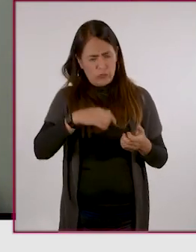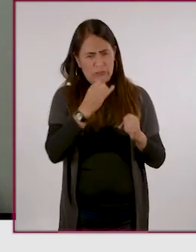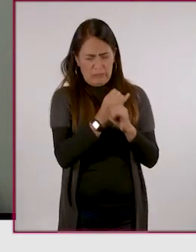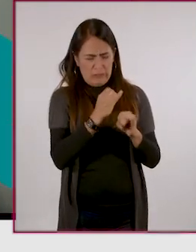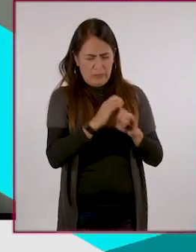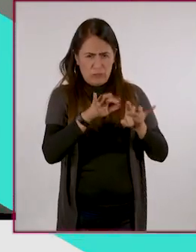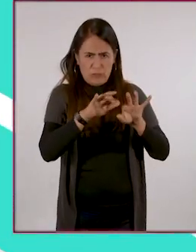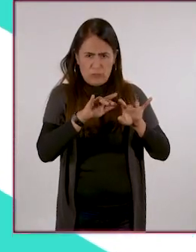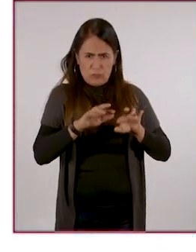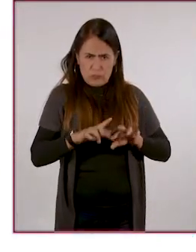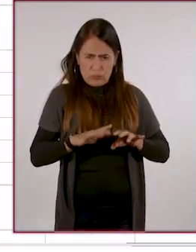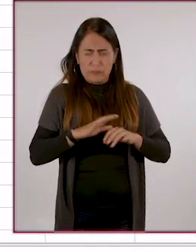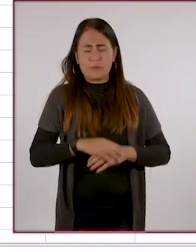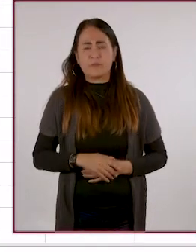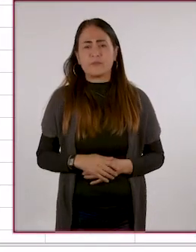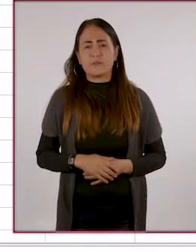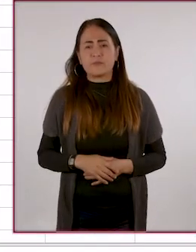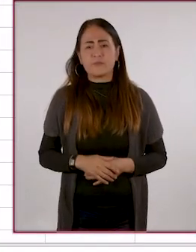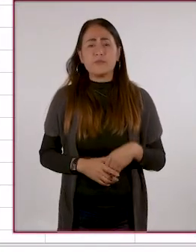¿no?